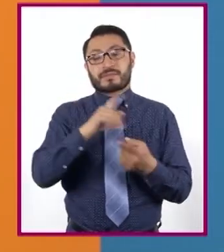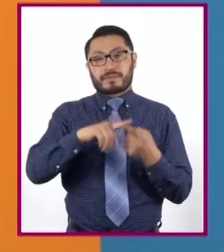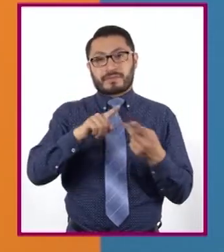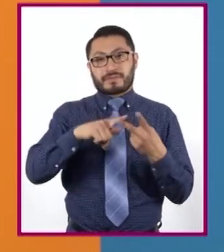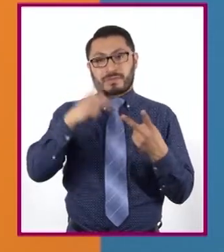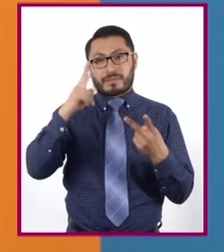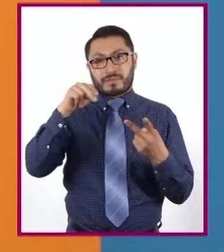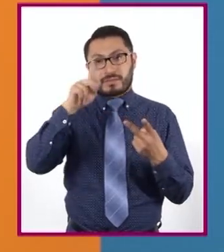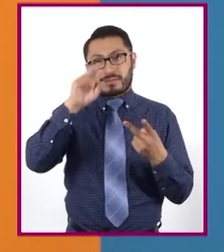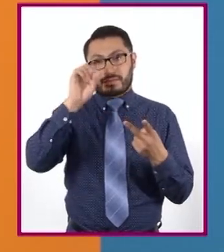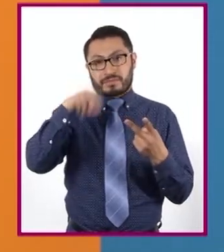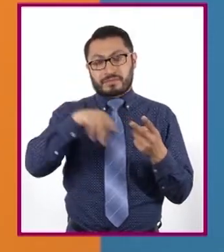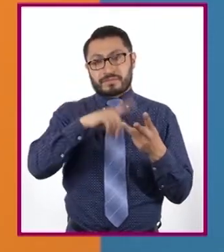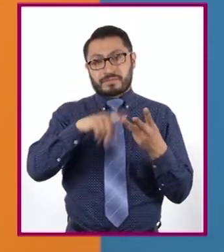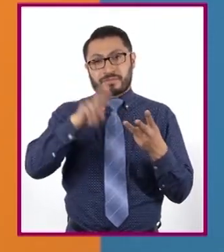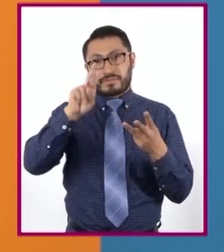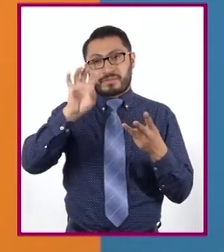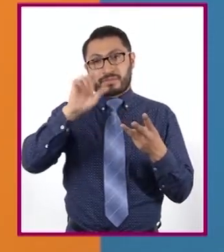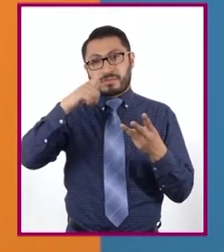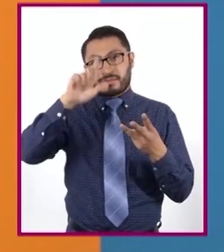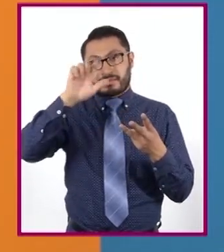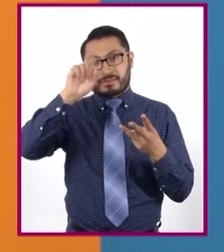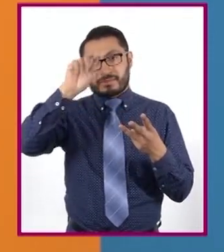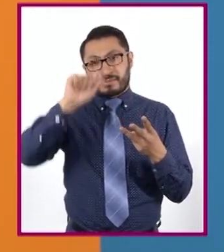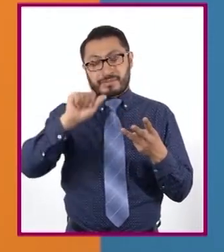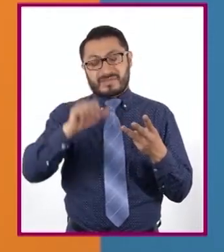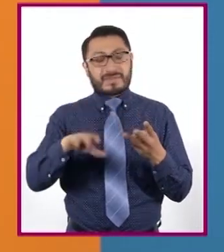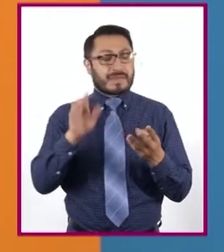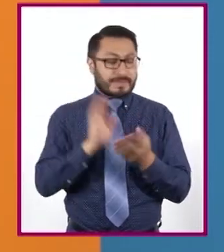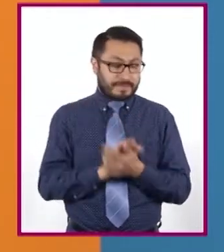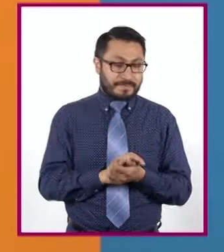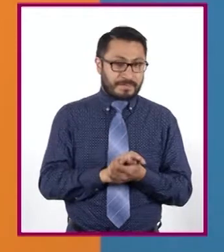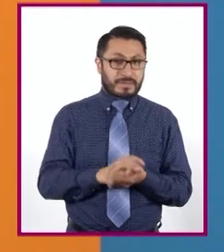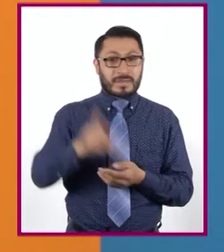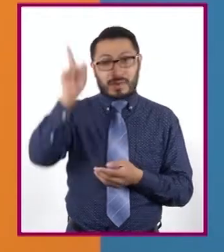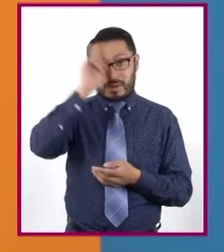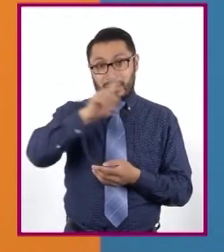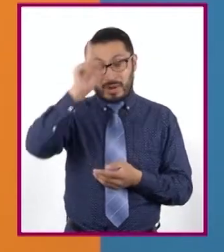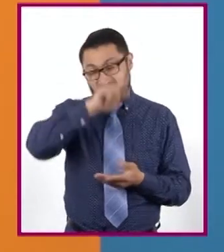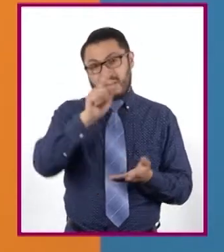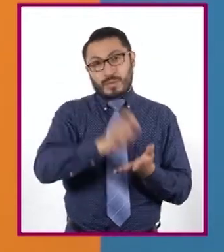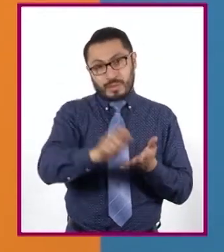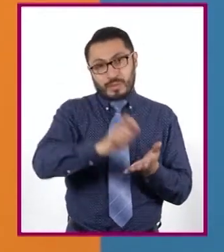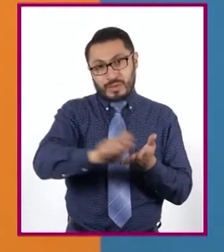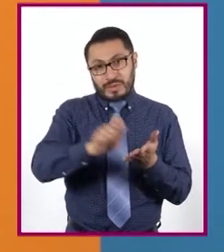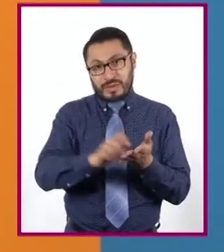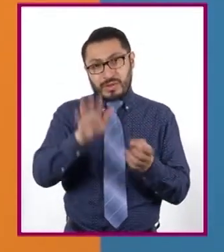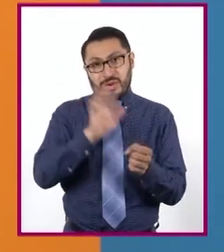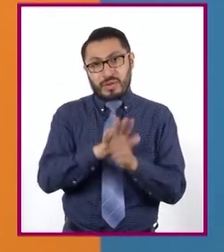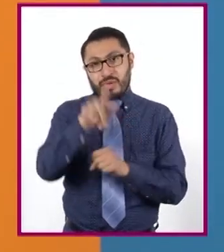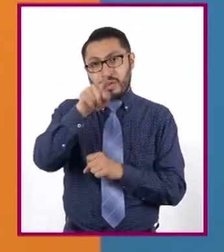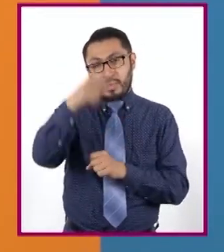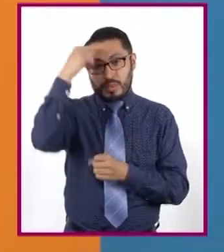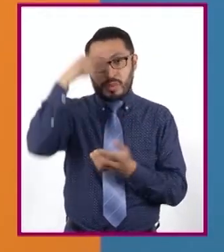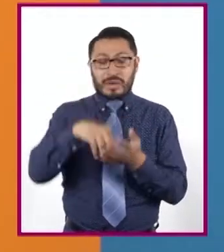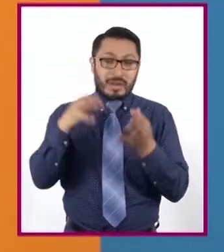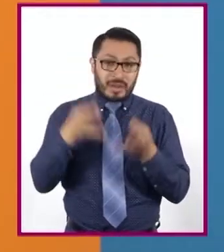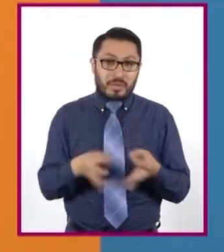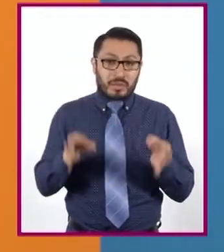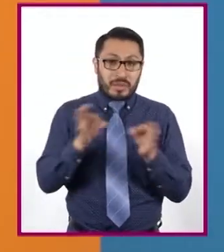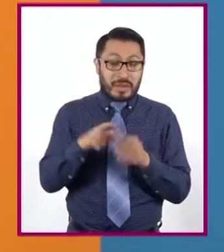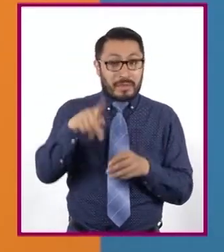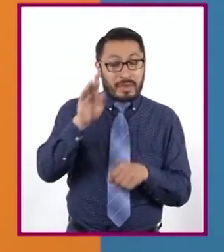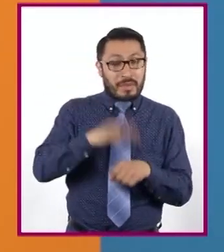Les recomendamos tomar notas de lo que les parezca relevante, pero lo más importante es que disfruten y